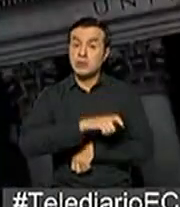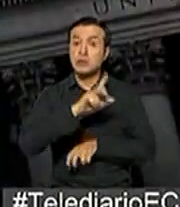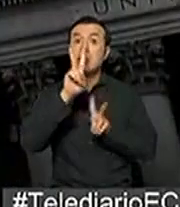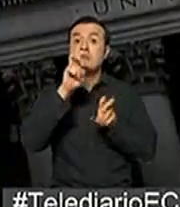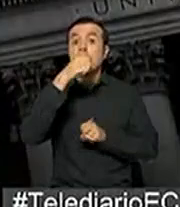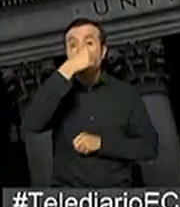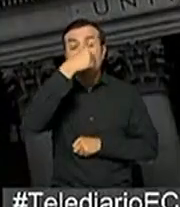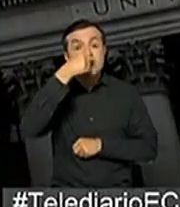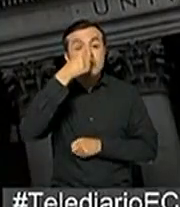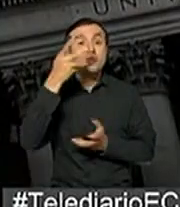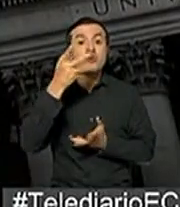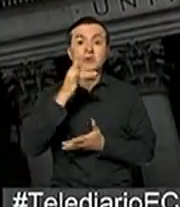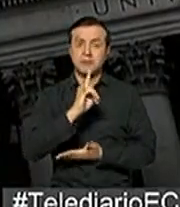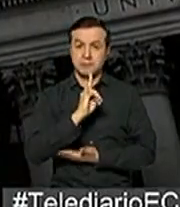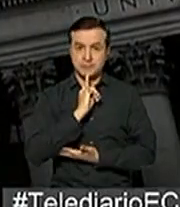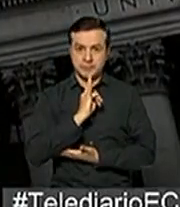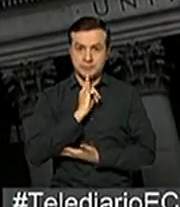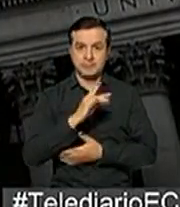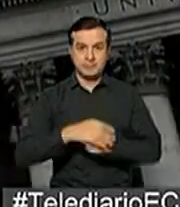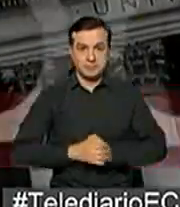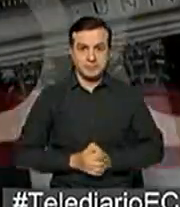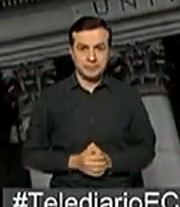en eeuu